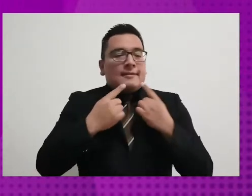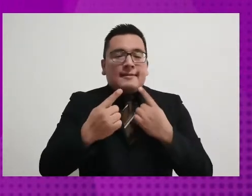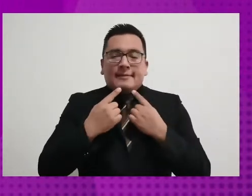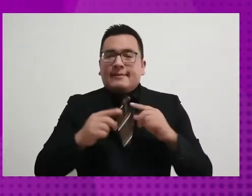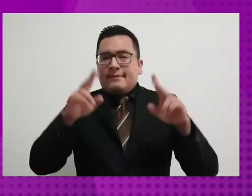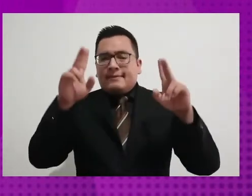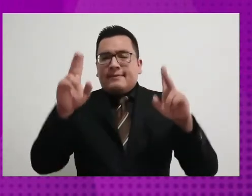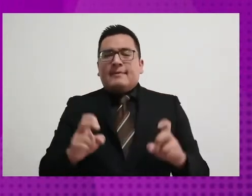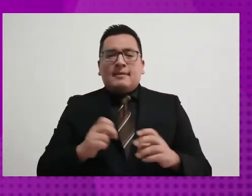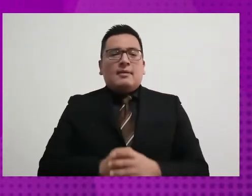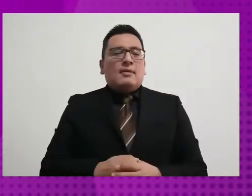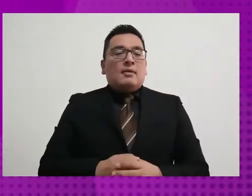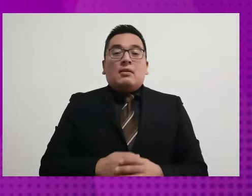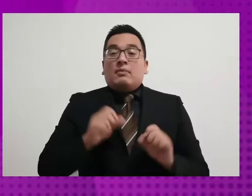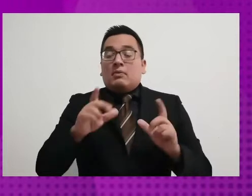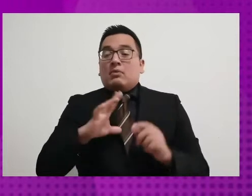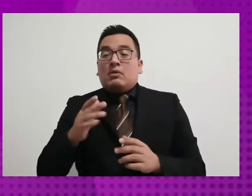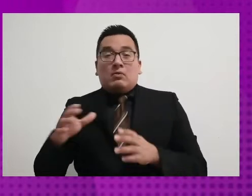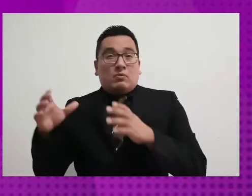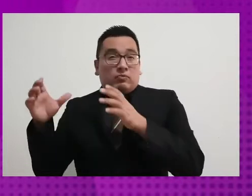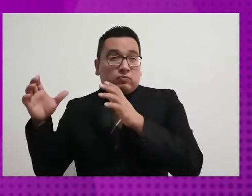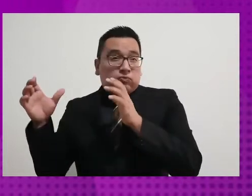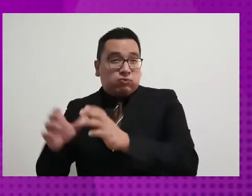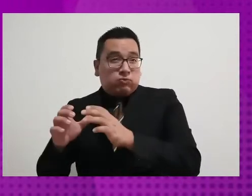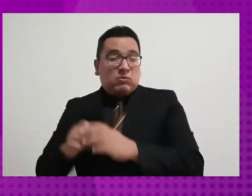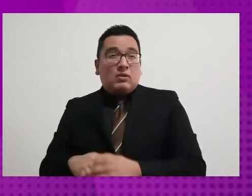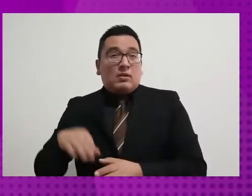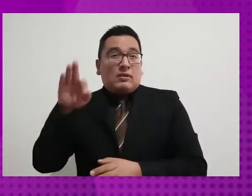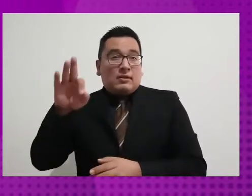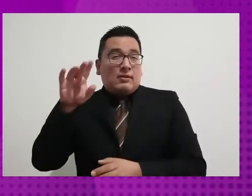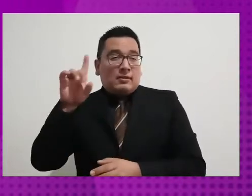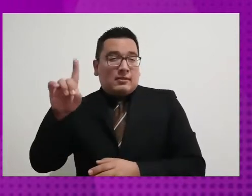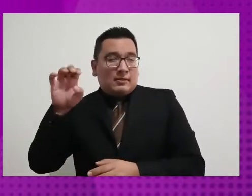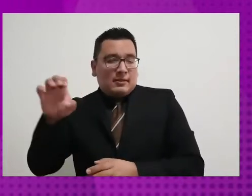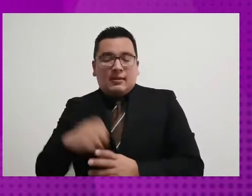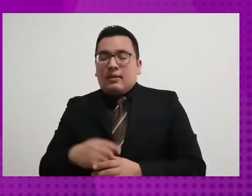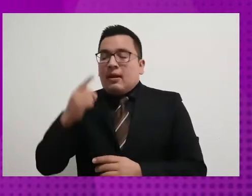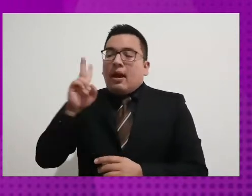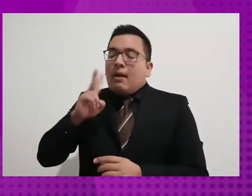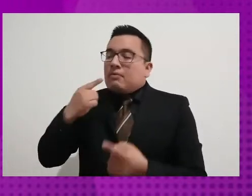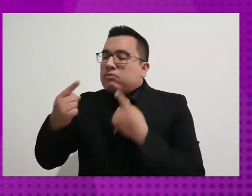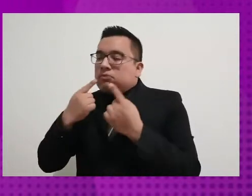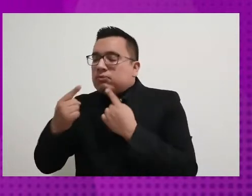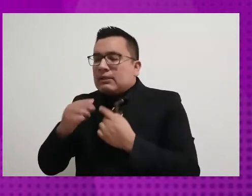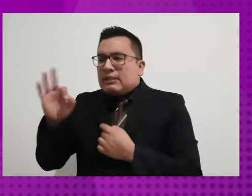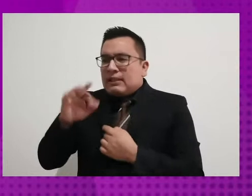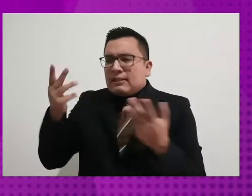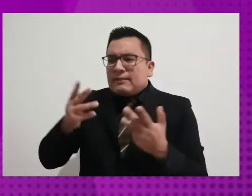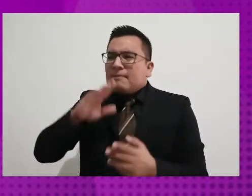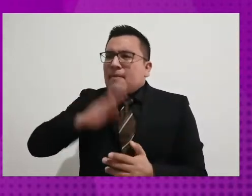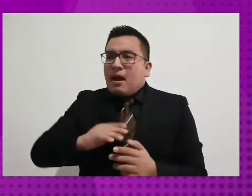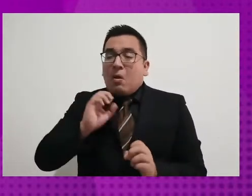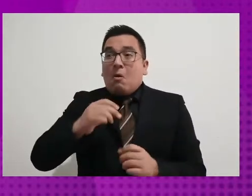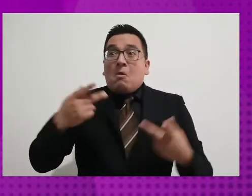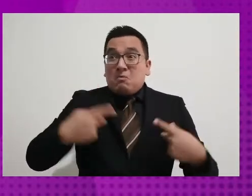también hacerlo con la Fiscalía de Delitos Electorales, porque, bueno, claramente ya es ahora un delito cometer violencia política, por tanto creo que